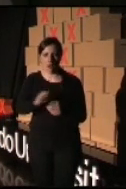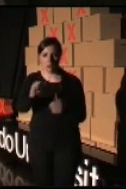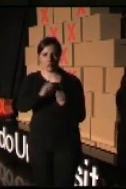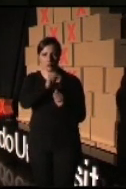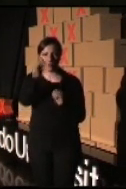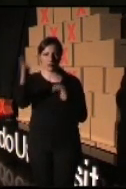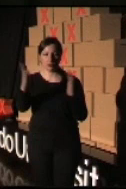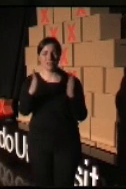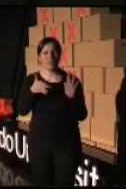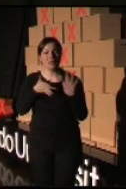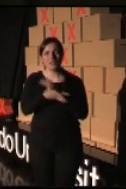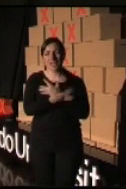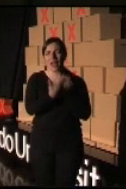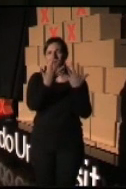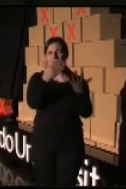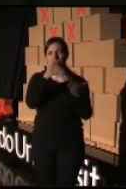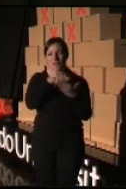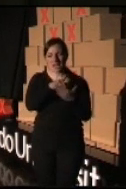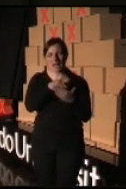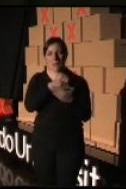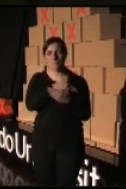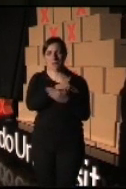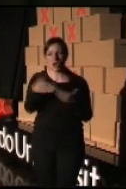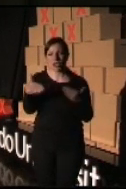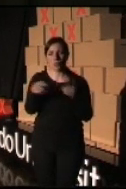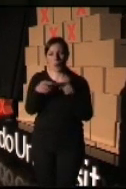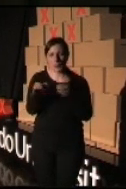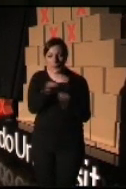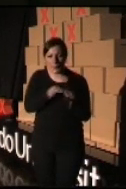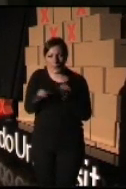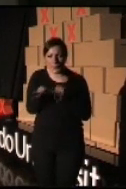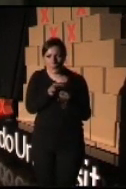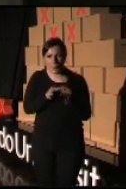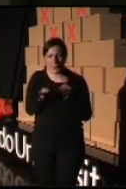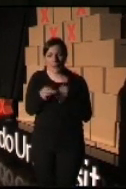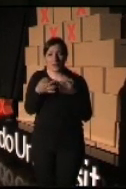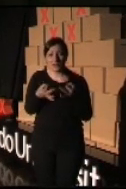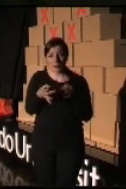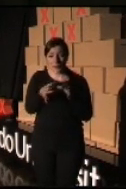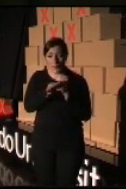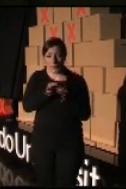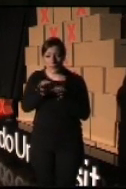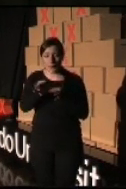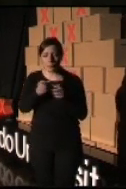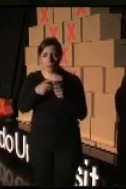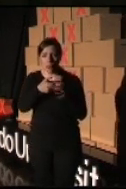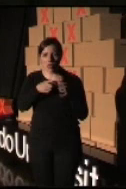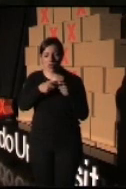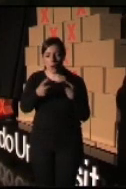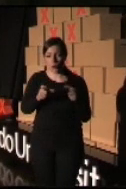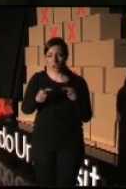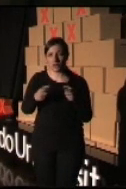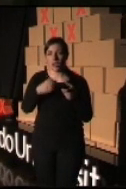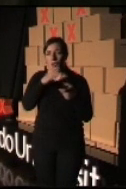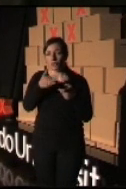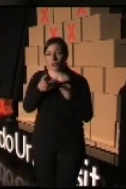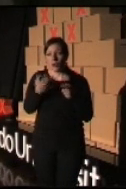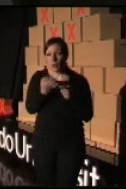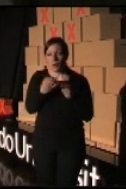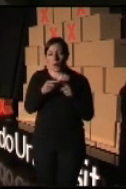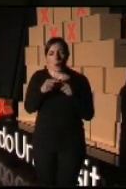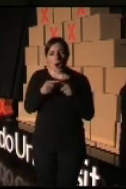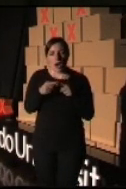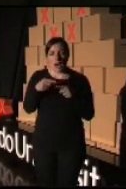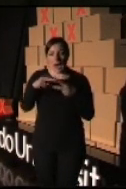implica 10.000 billones de divisiones celulares. Pero es que en cada división celular hay que replicar el genoma entero, lo